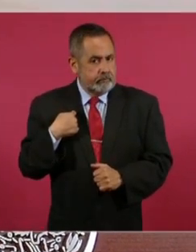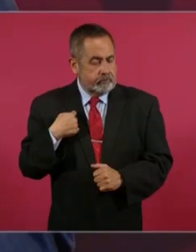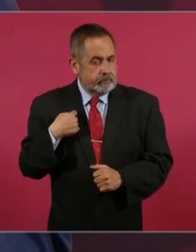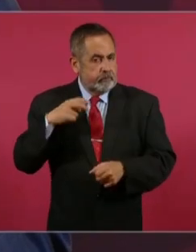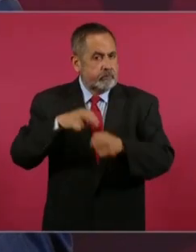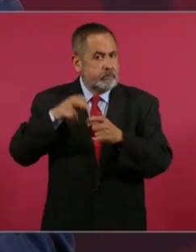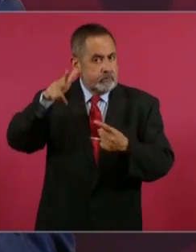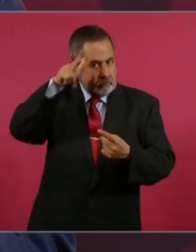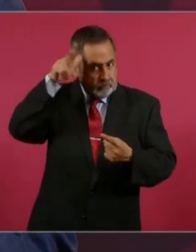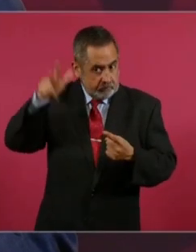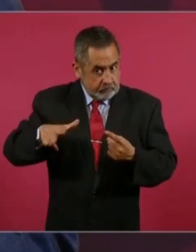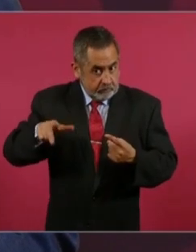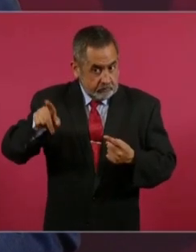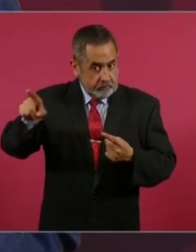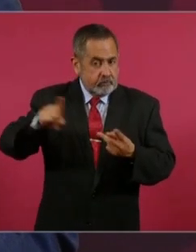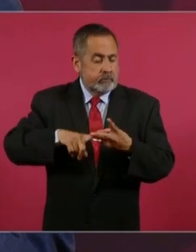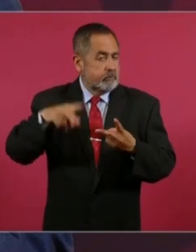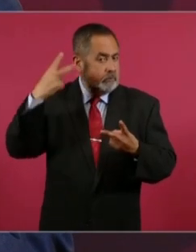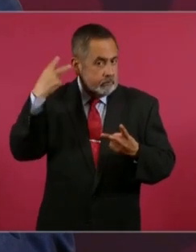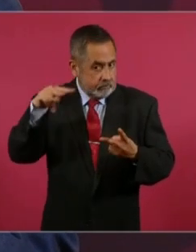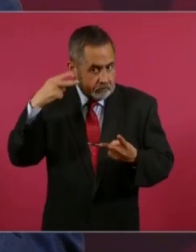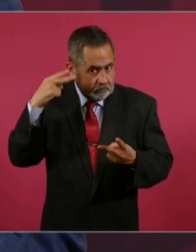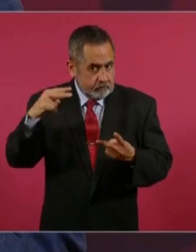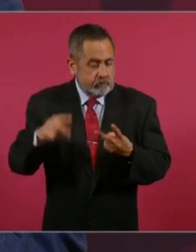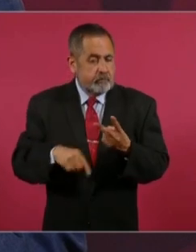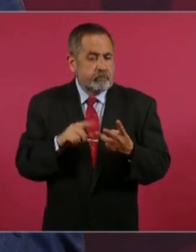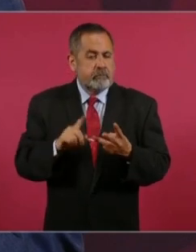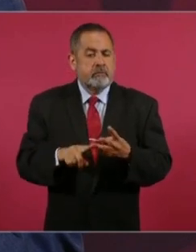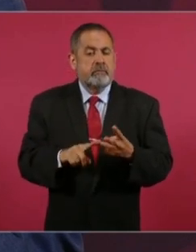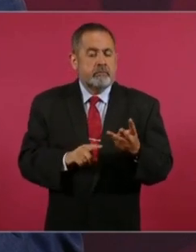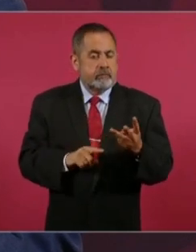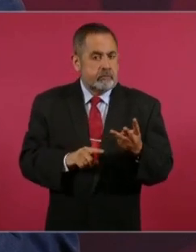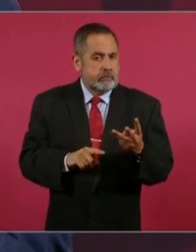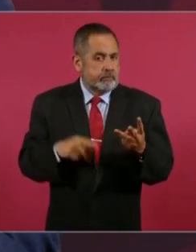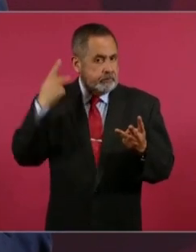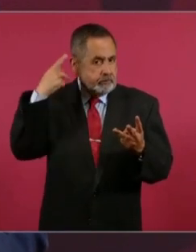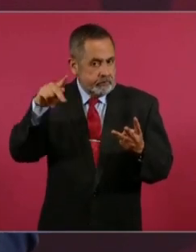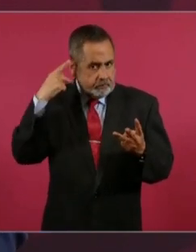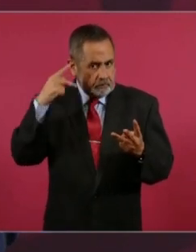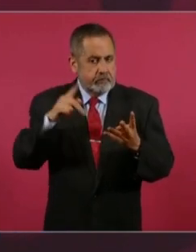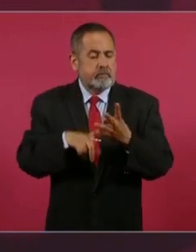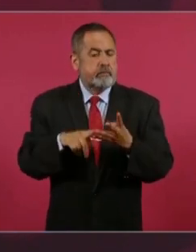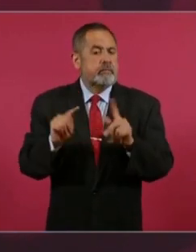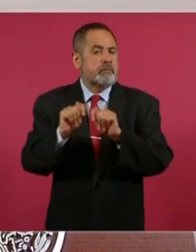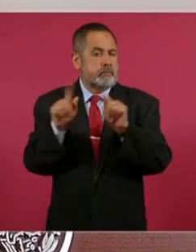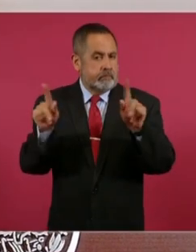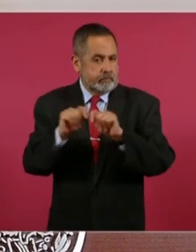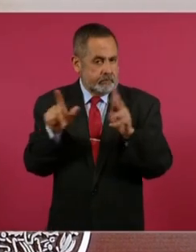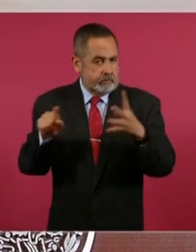en Hidalgo, en Veracruz, en Puebla y en Tlaxcala.